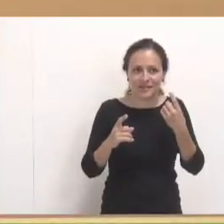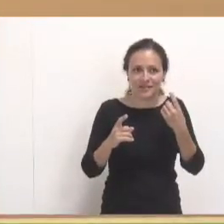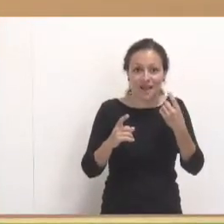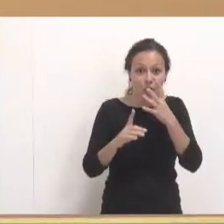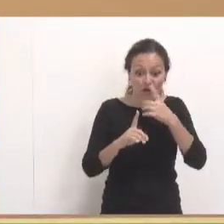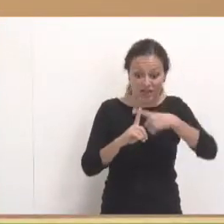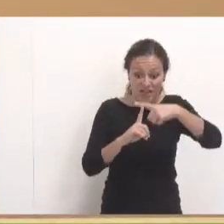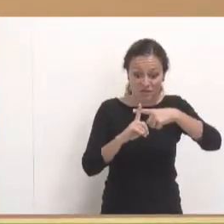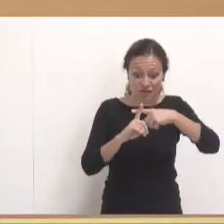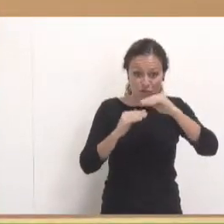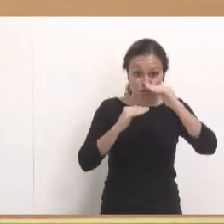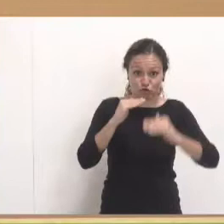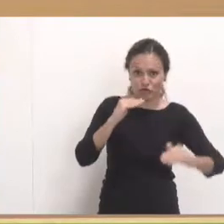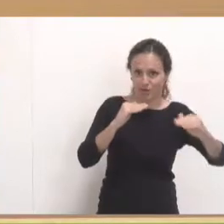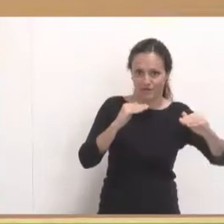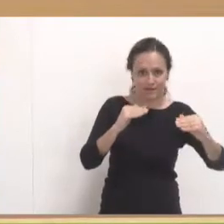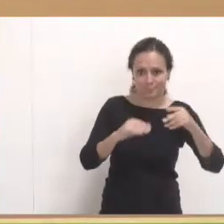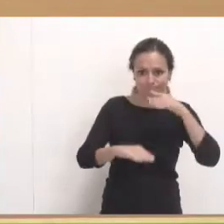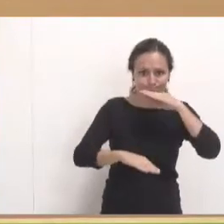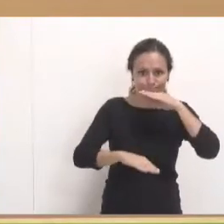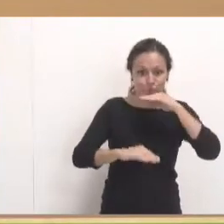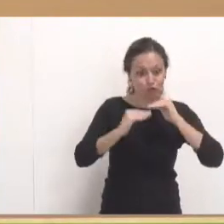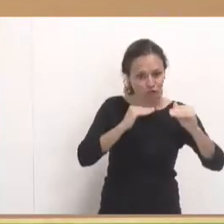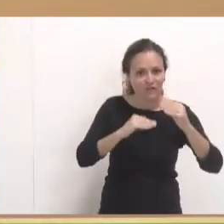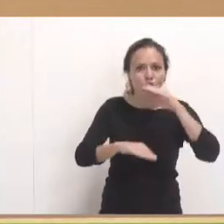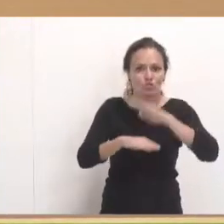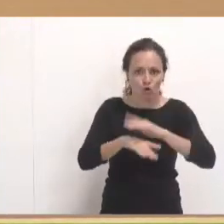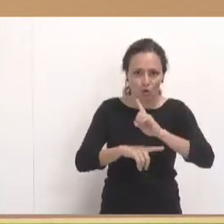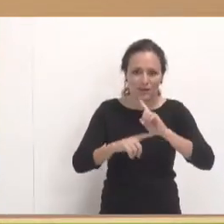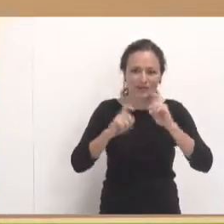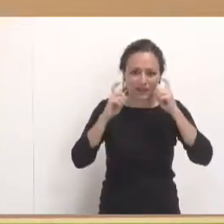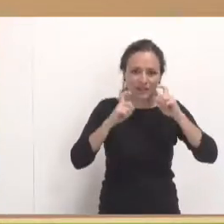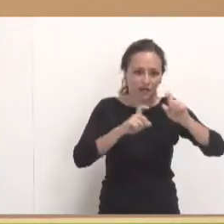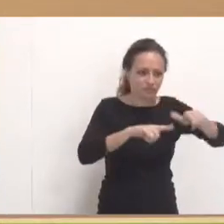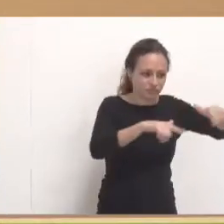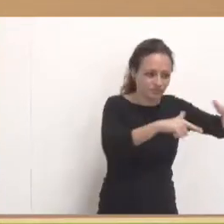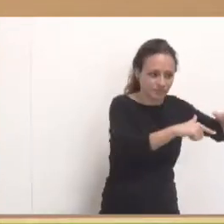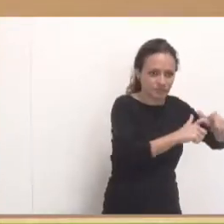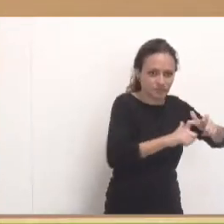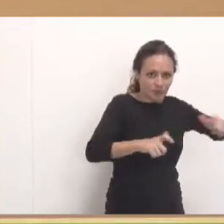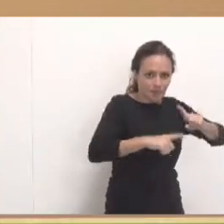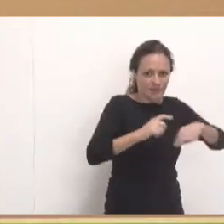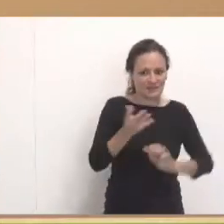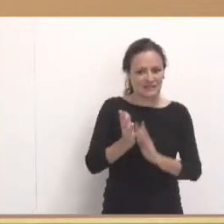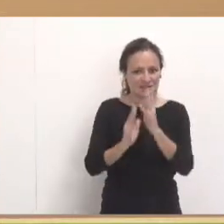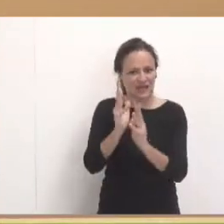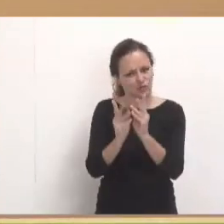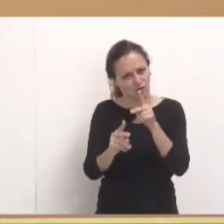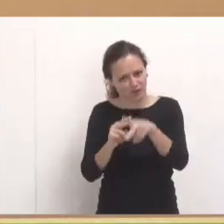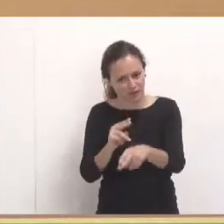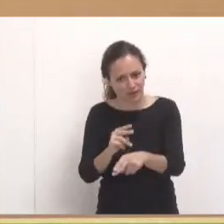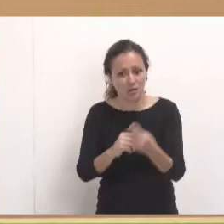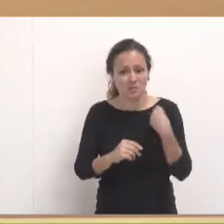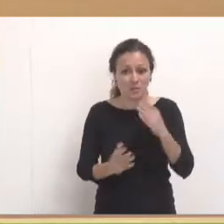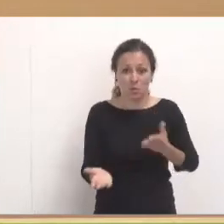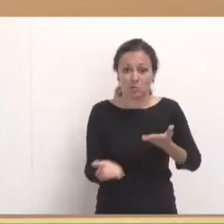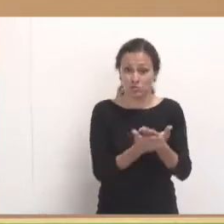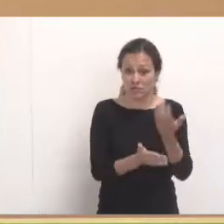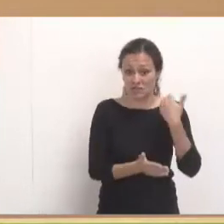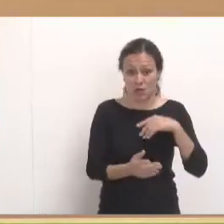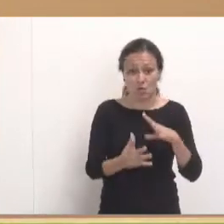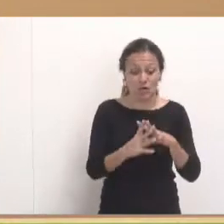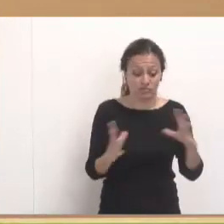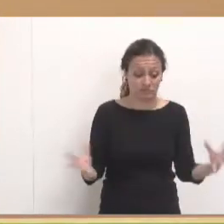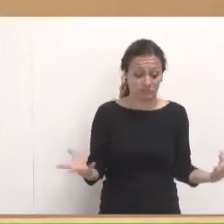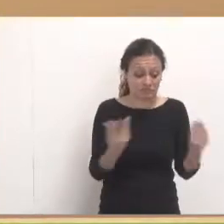actuales de insostenibilidad, cumplir los objetivos obligatorios de reciclaje y evitar vernos abocados a la incineración. Como les digo, es una moción que se ha fundido en un